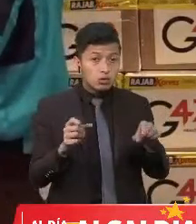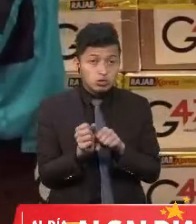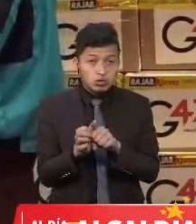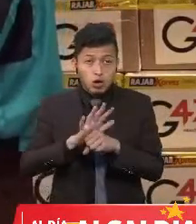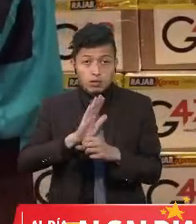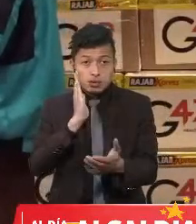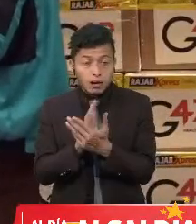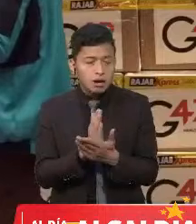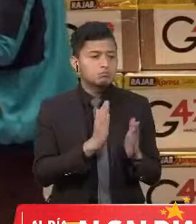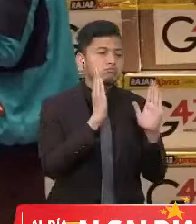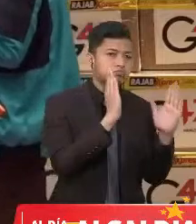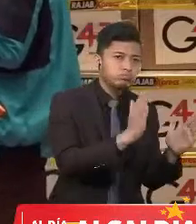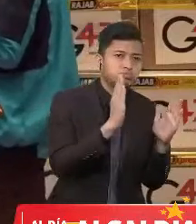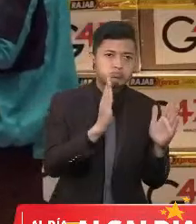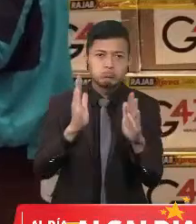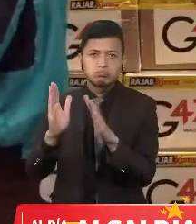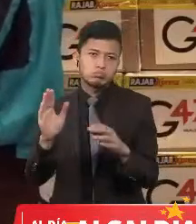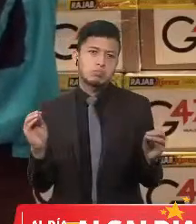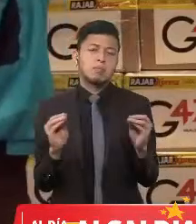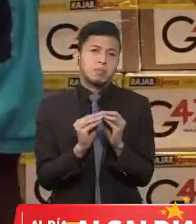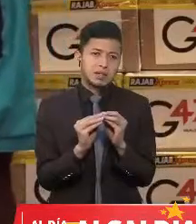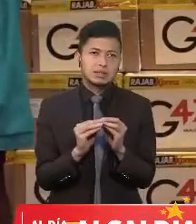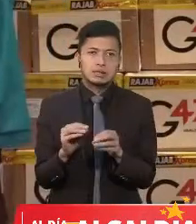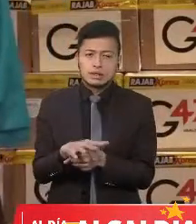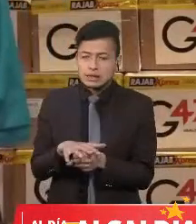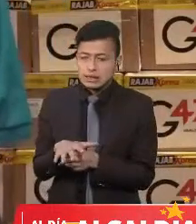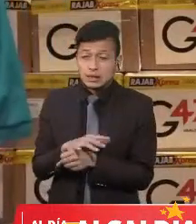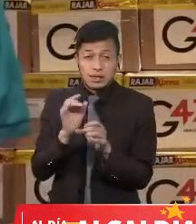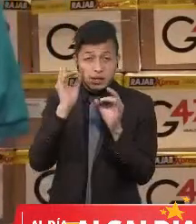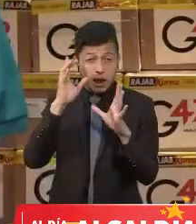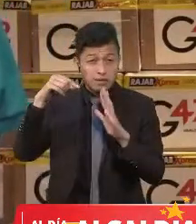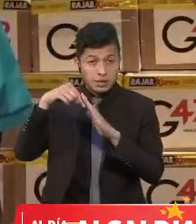nivel intermedio y crítico también.